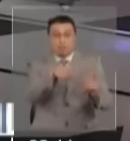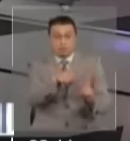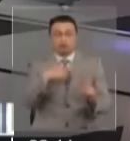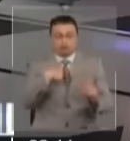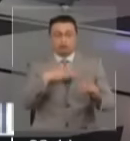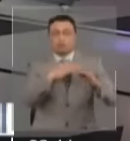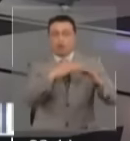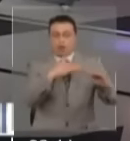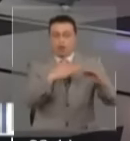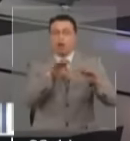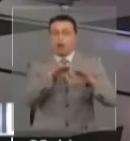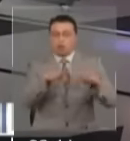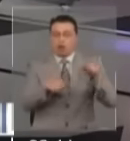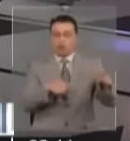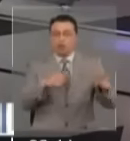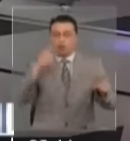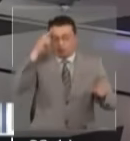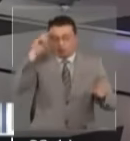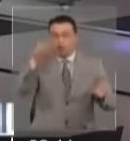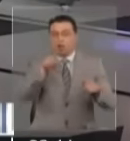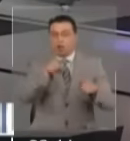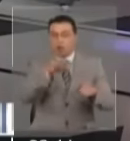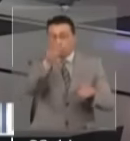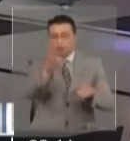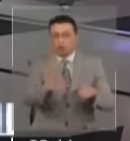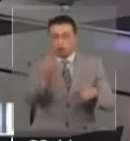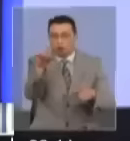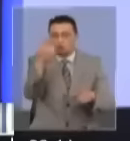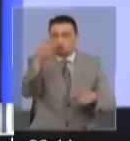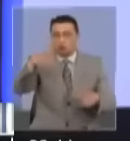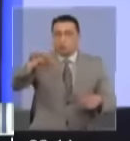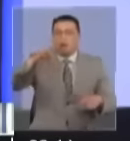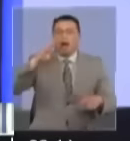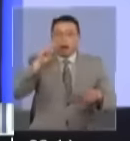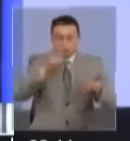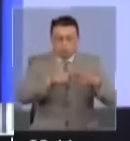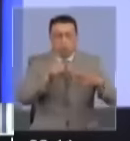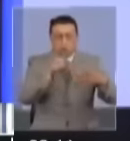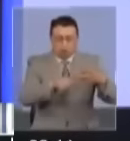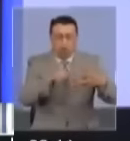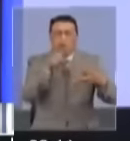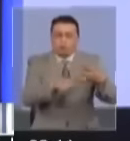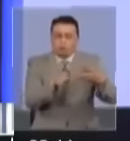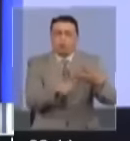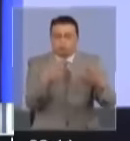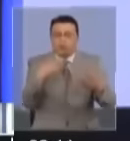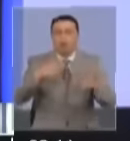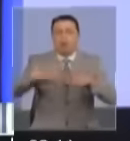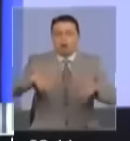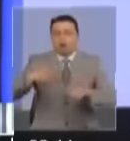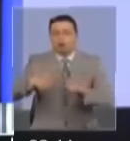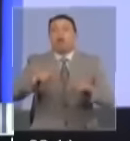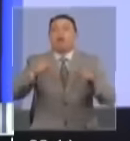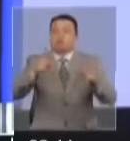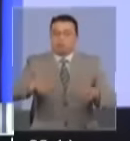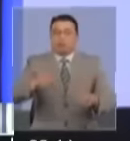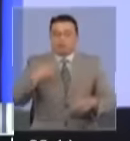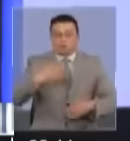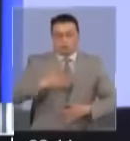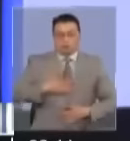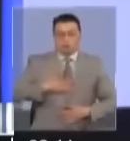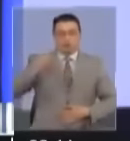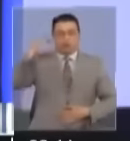comparto la idea de cuando una persona está siendo sumariada por varias cosas, pienso que lo mínimo que debe hacer uno como